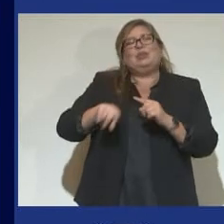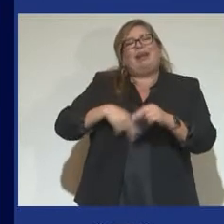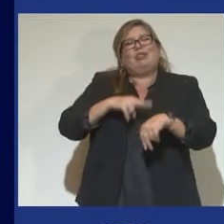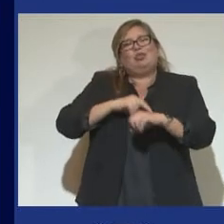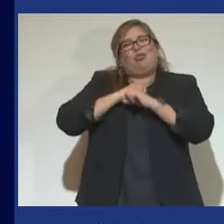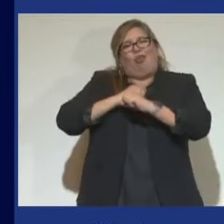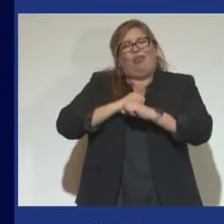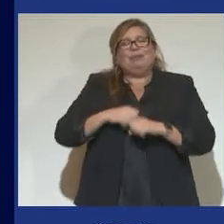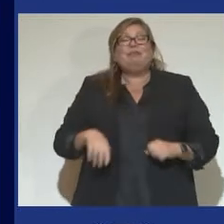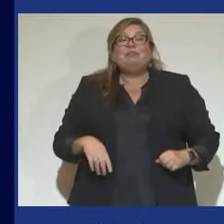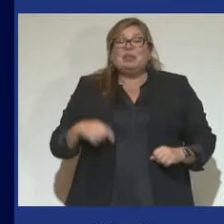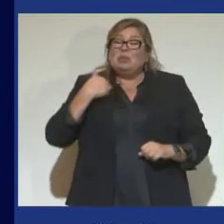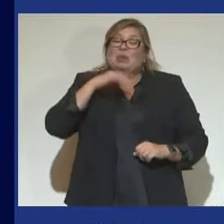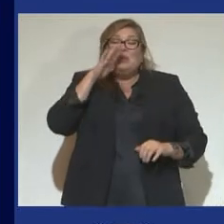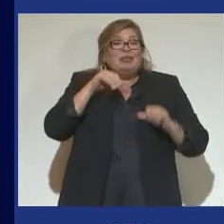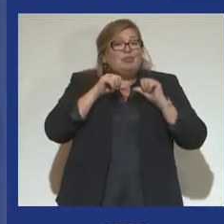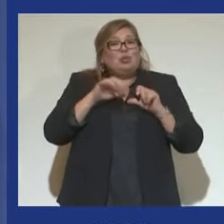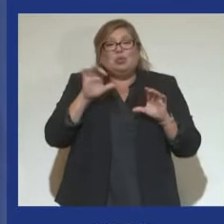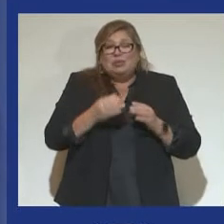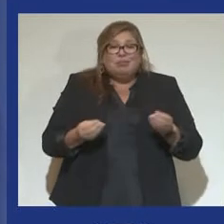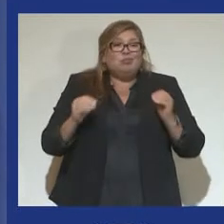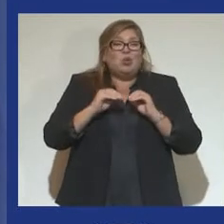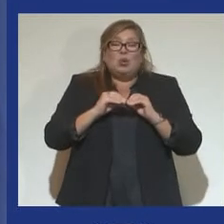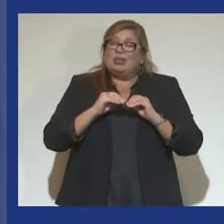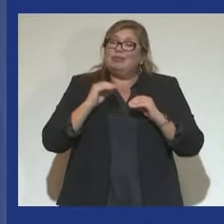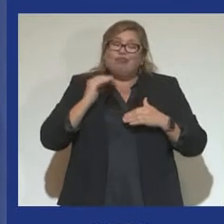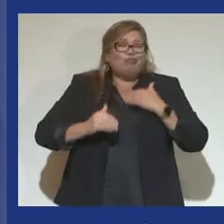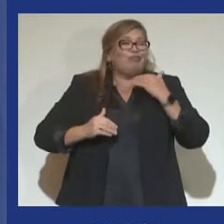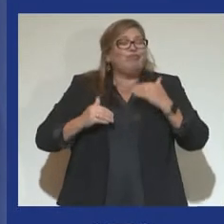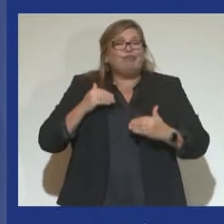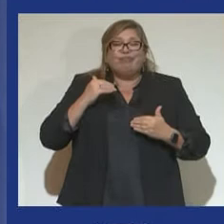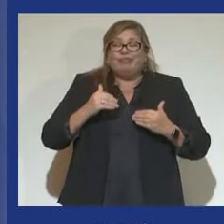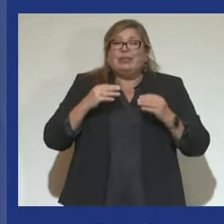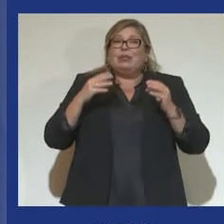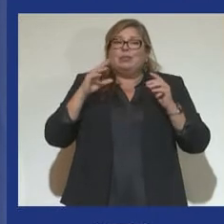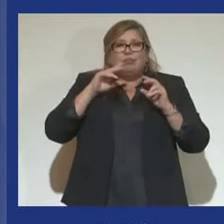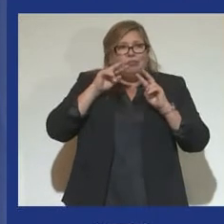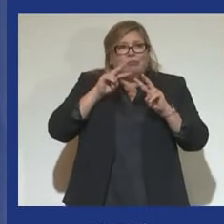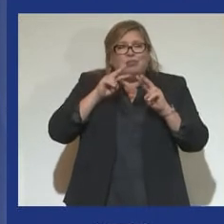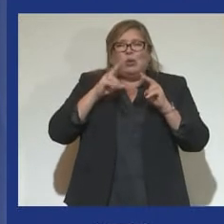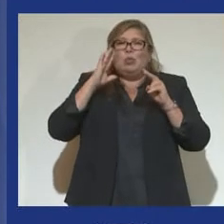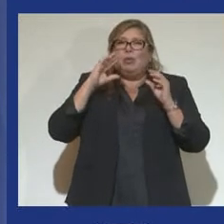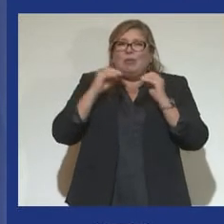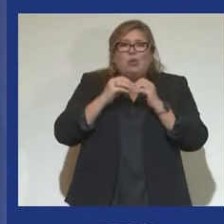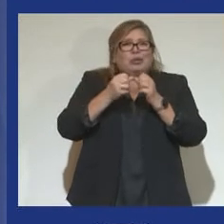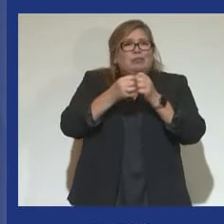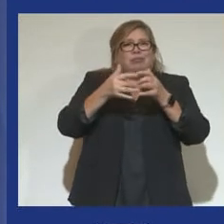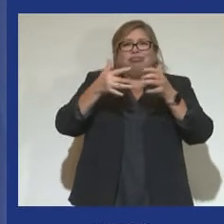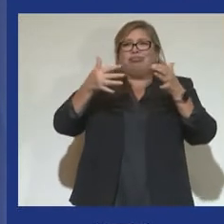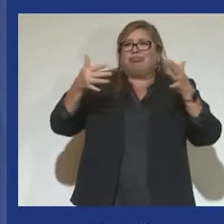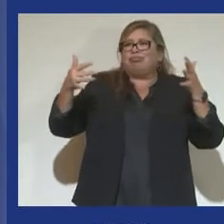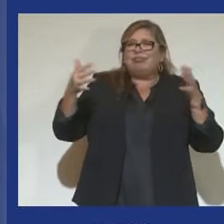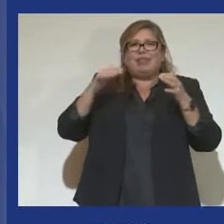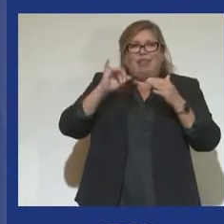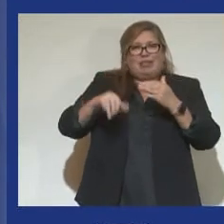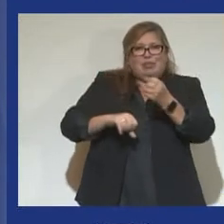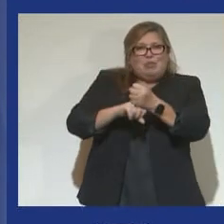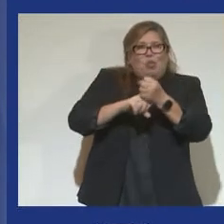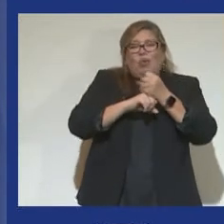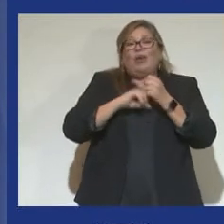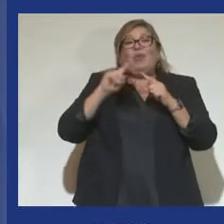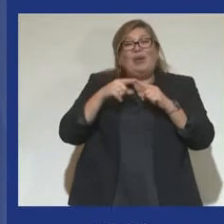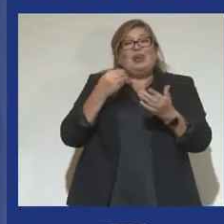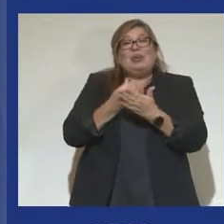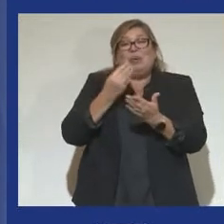hizo en cuanto a la guardia nacional entonces haremos más de eso y ampliaremos el aspecto de ese apoyo habrá nuevos